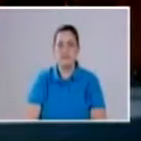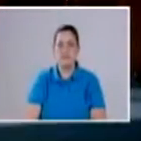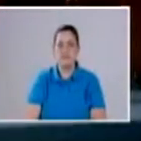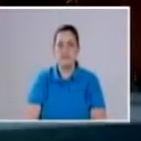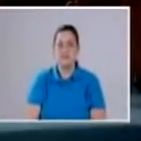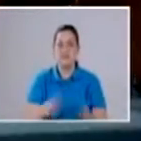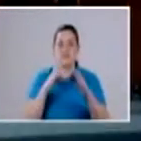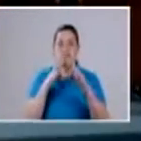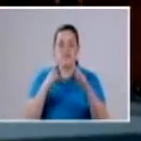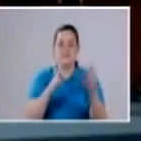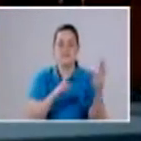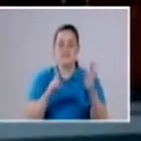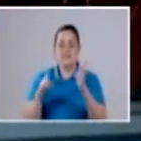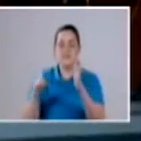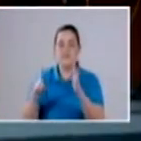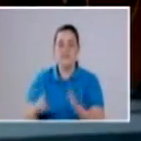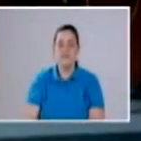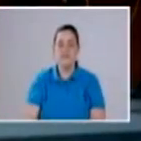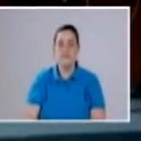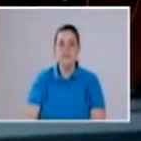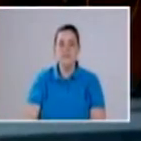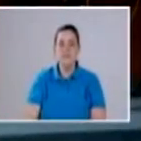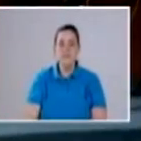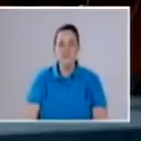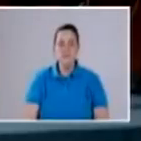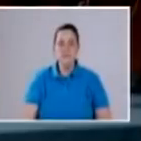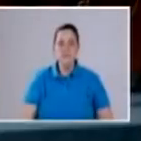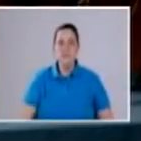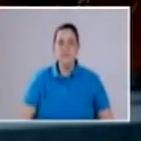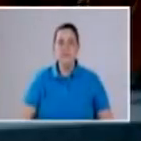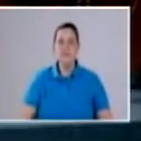al apóstol. Ah, pues, dígale.